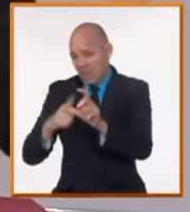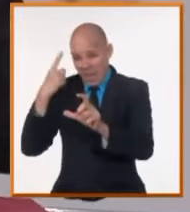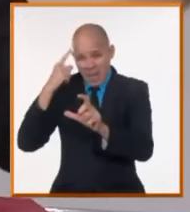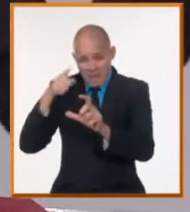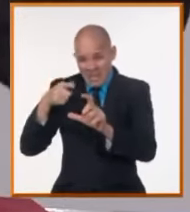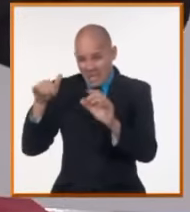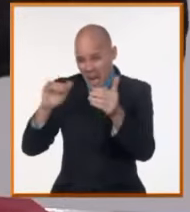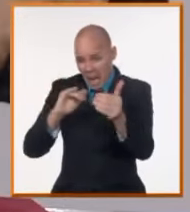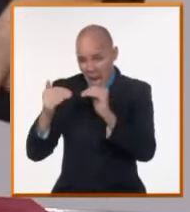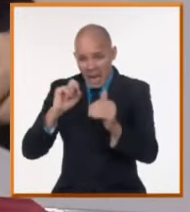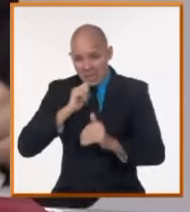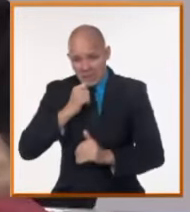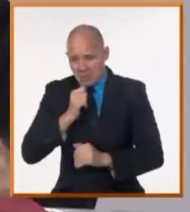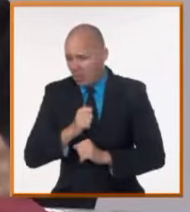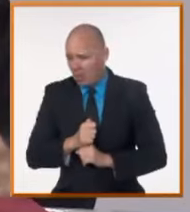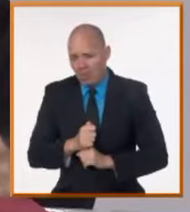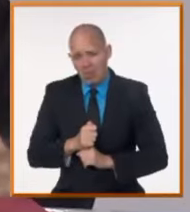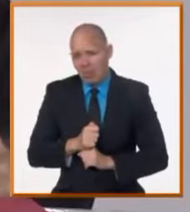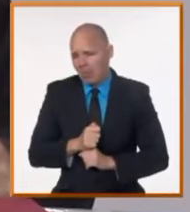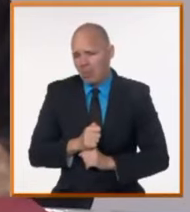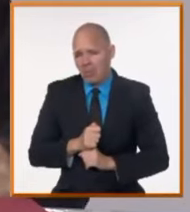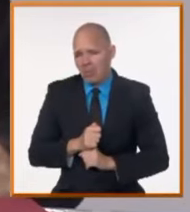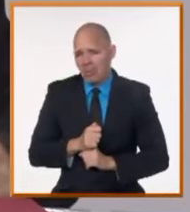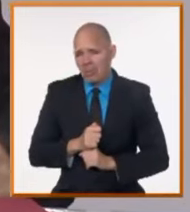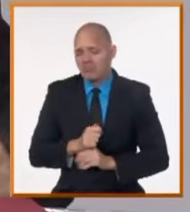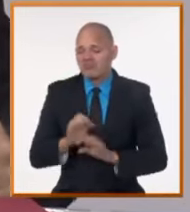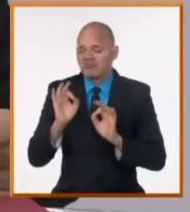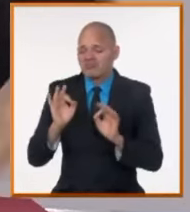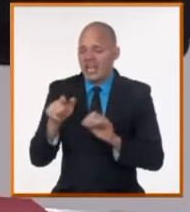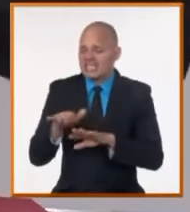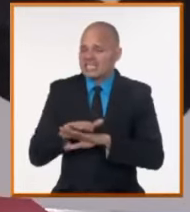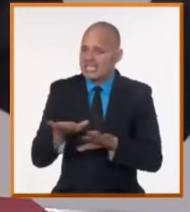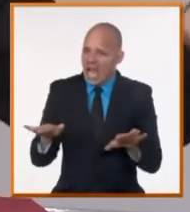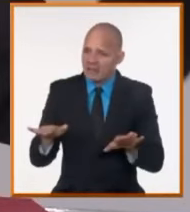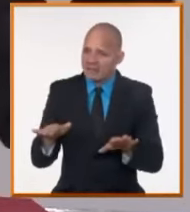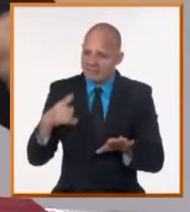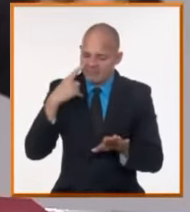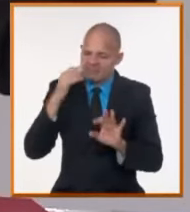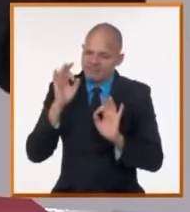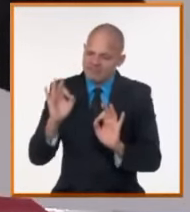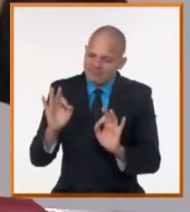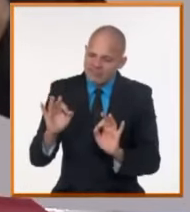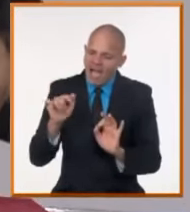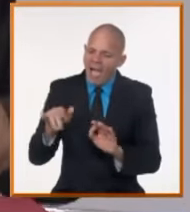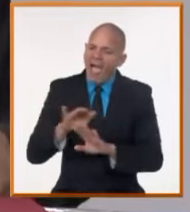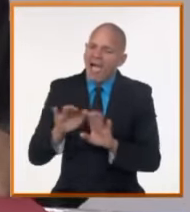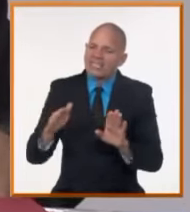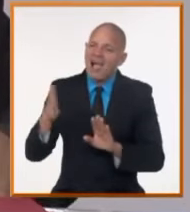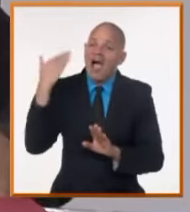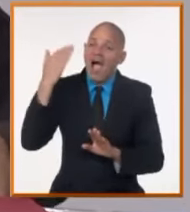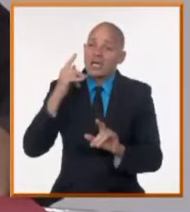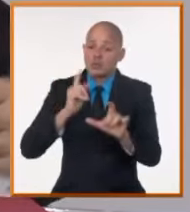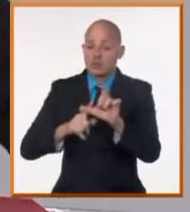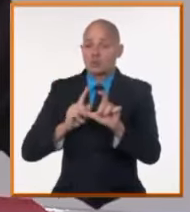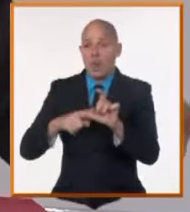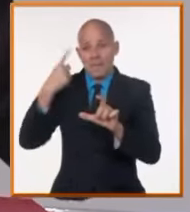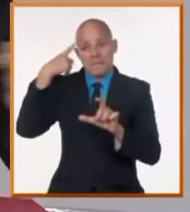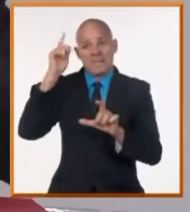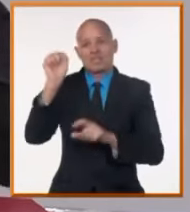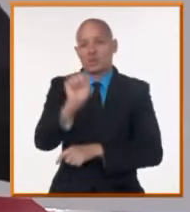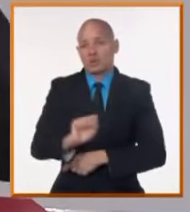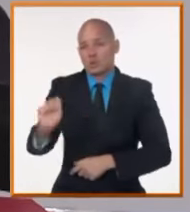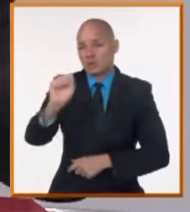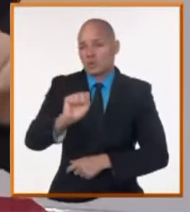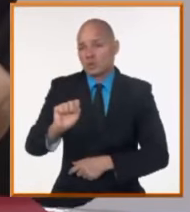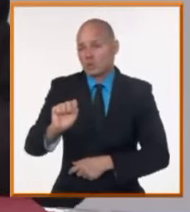que se impuso, que se llamó a sí mismo socialismo, pero que construyeron el capitalismo en nombre del socialismo, y